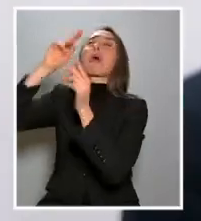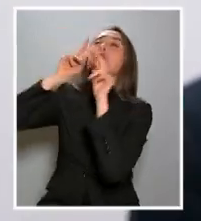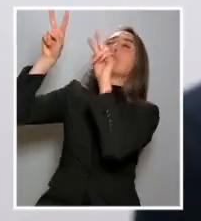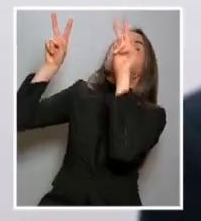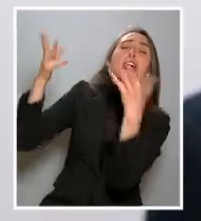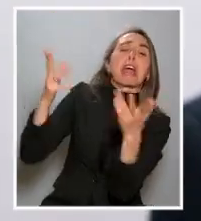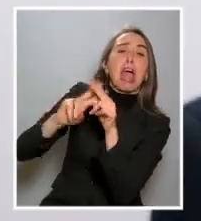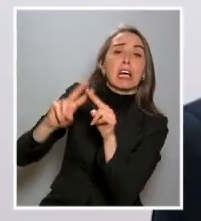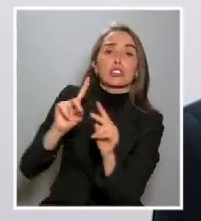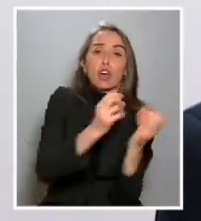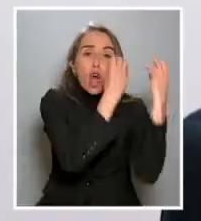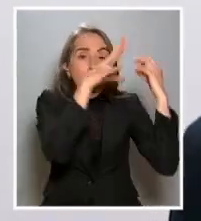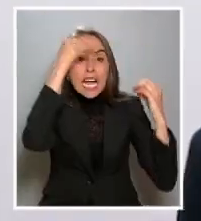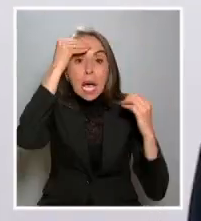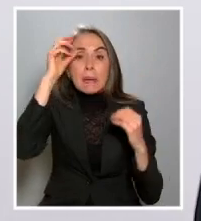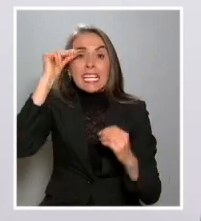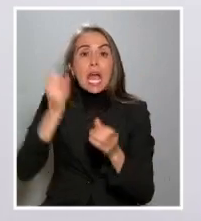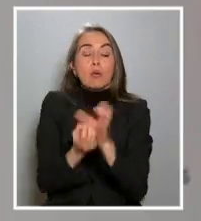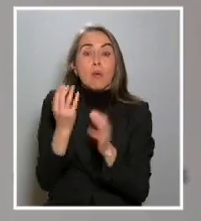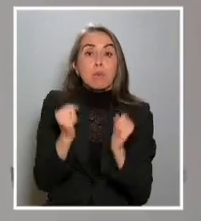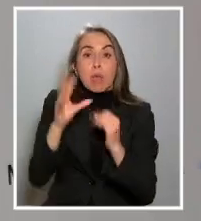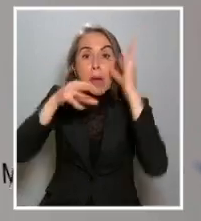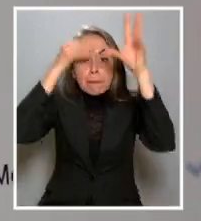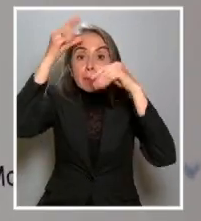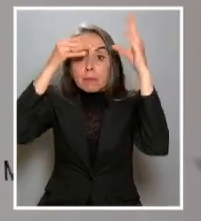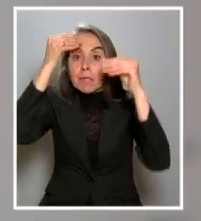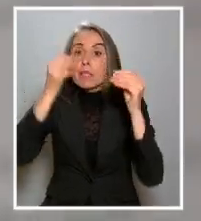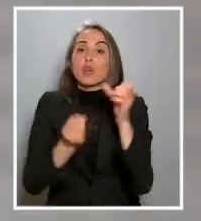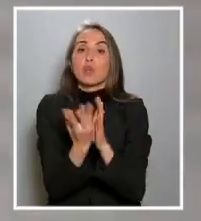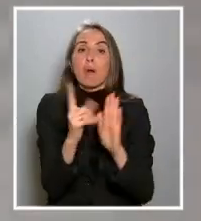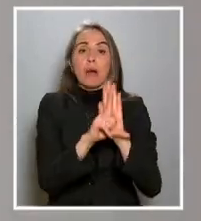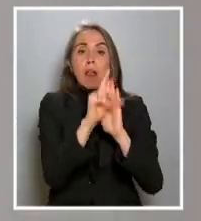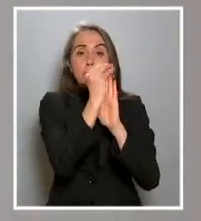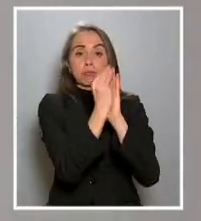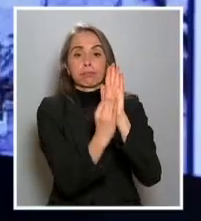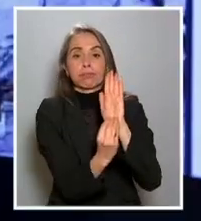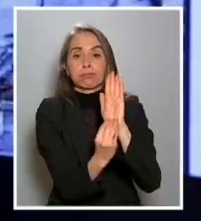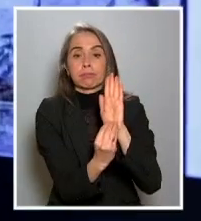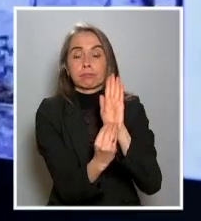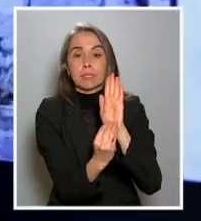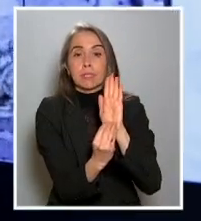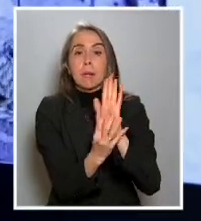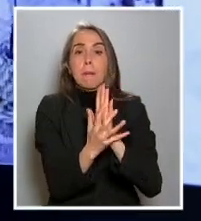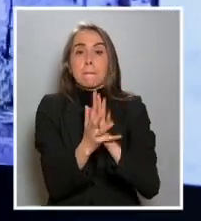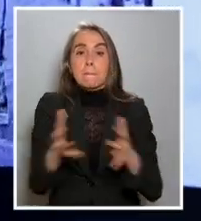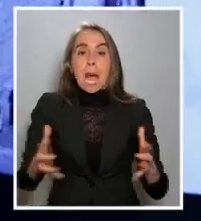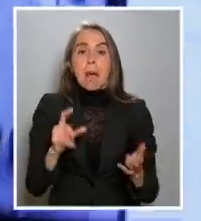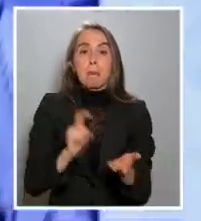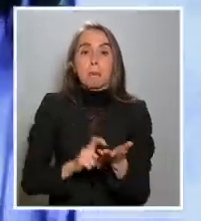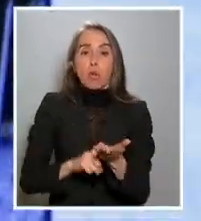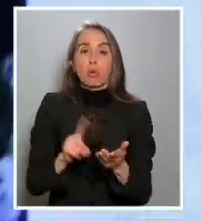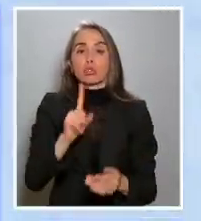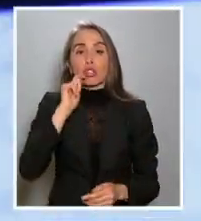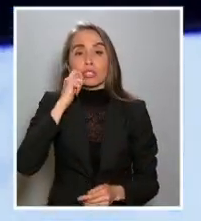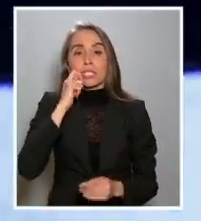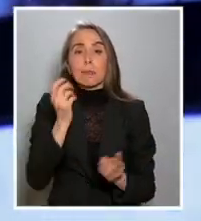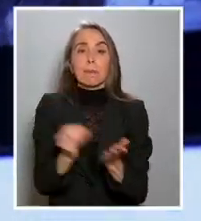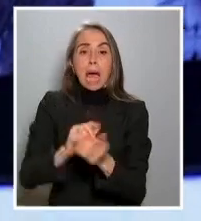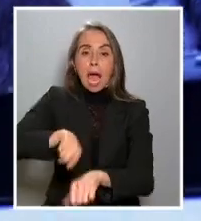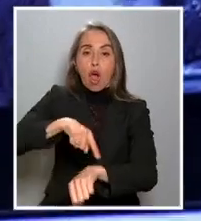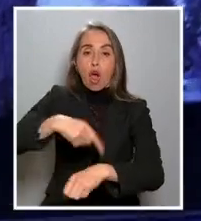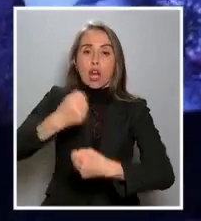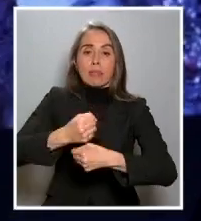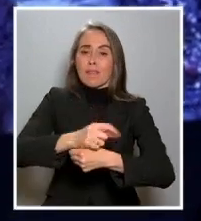que capacitarnos, crear nuevas habilidades y avanzar en una legislación donde mayor productividad no signifique más horas de